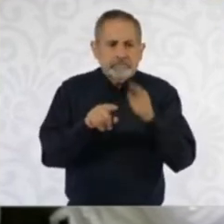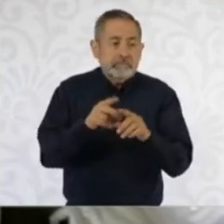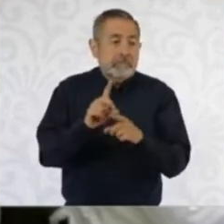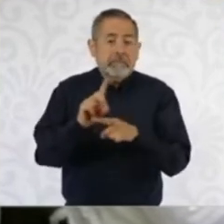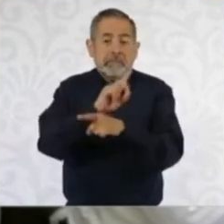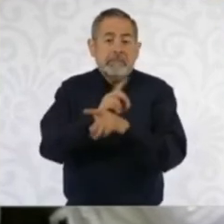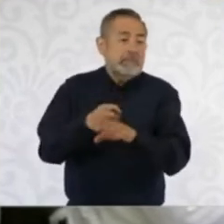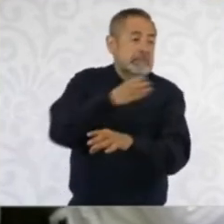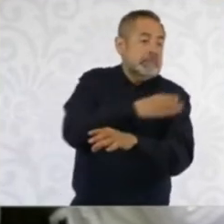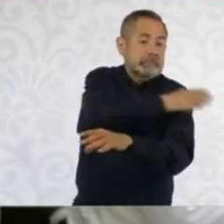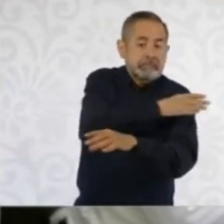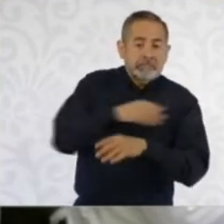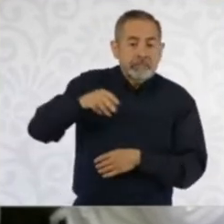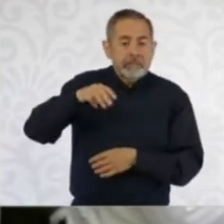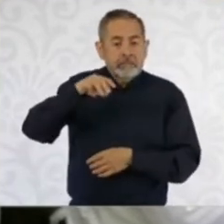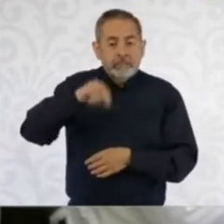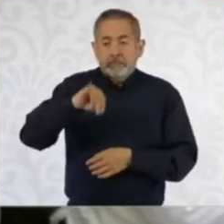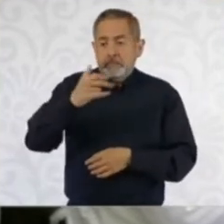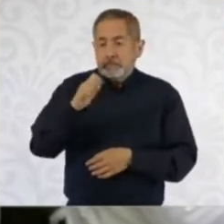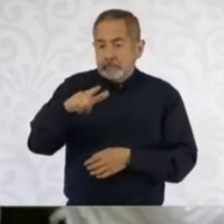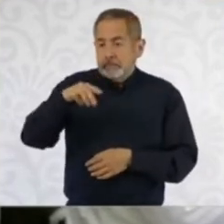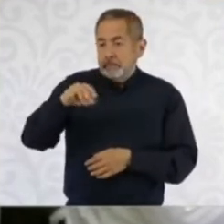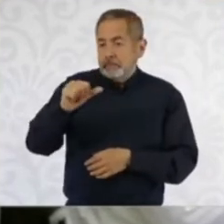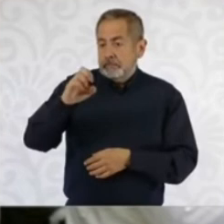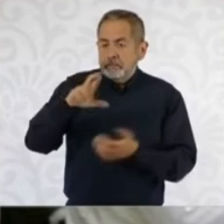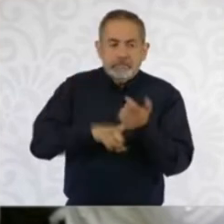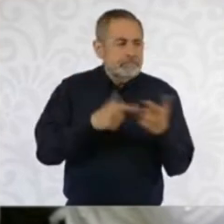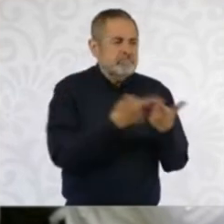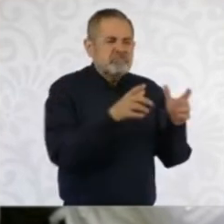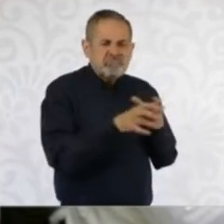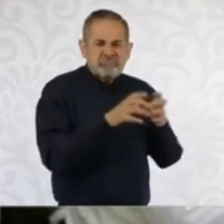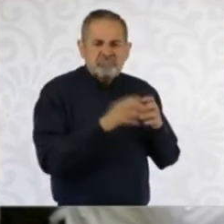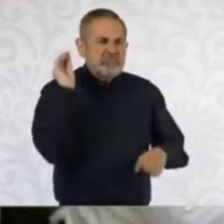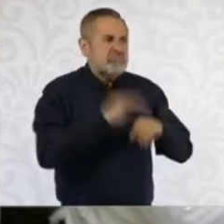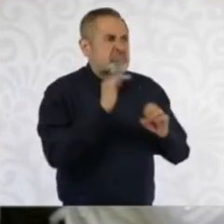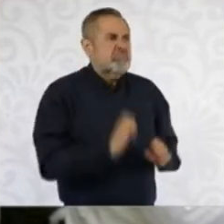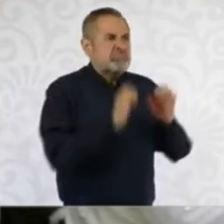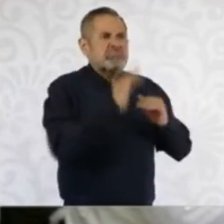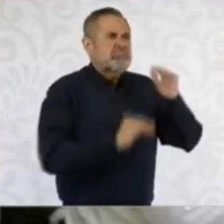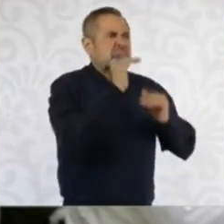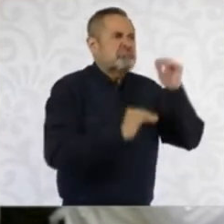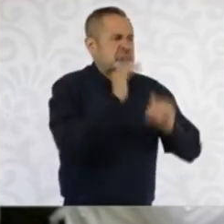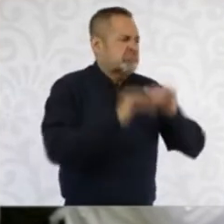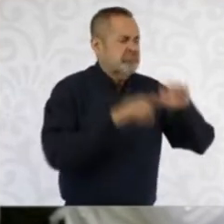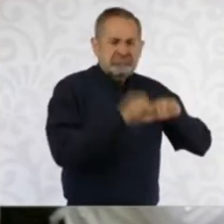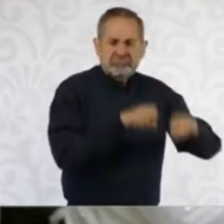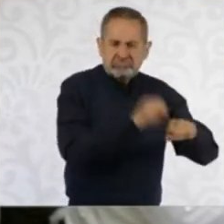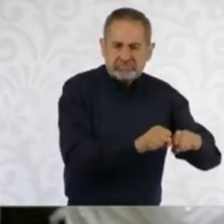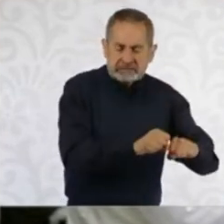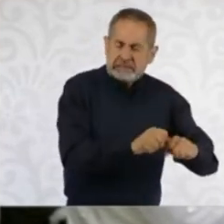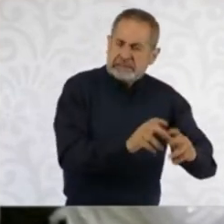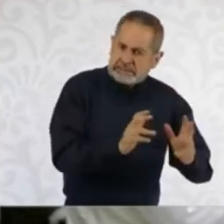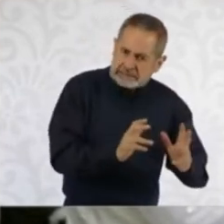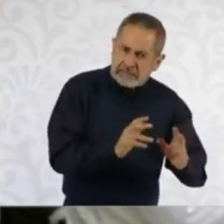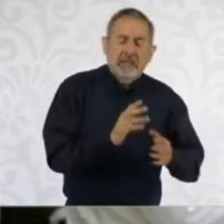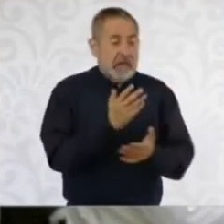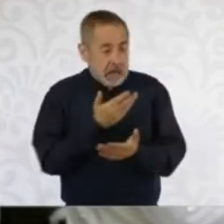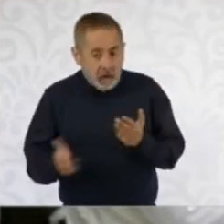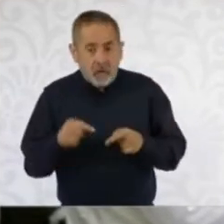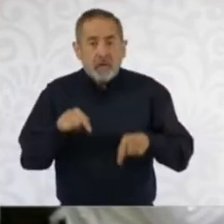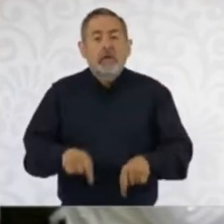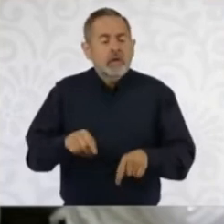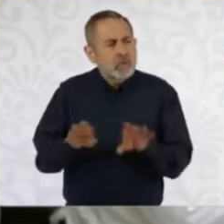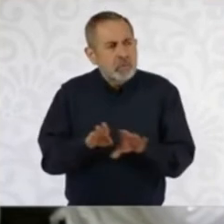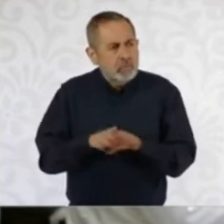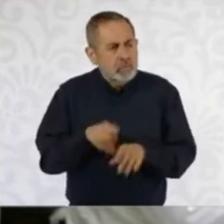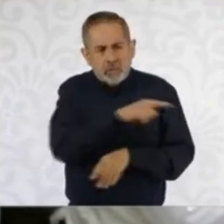Mancera, cuando el cártel inmobiliario pues, va cobrando fuerza. Preguntarle también qué tanto jugó el cártel inmobiliario y cuál va a ser la colaboración también para